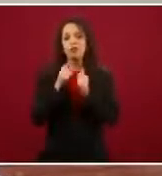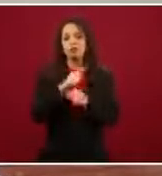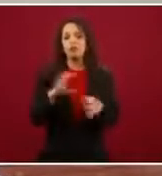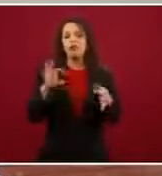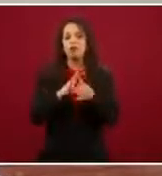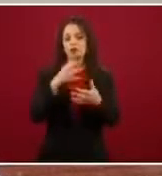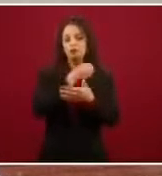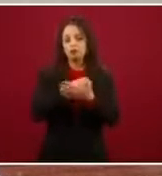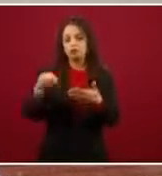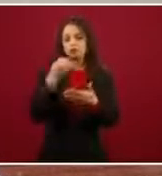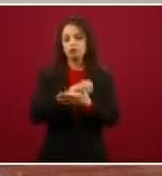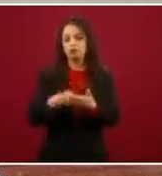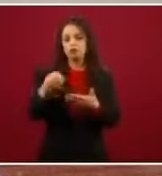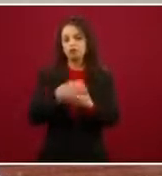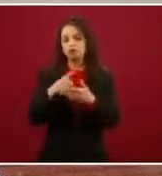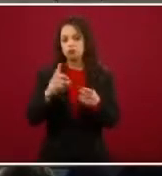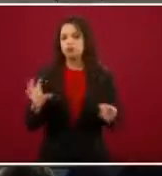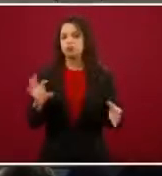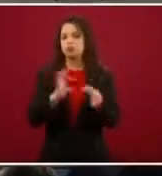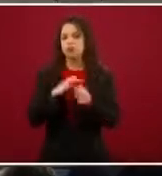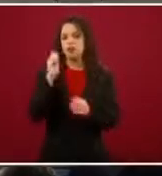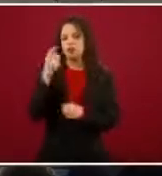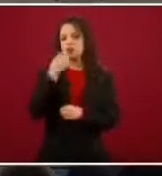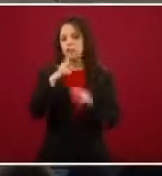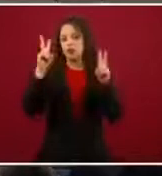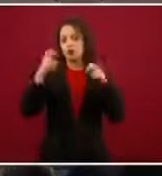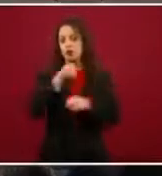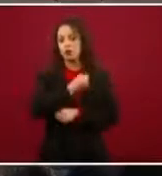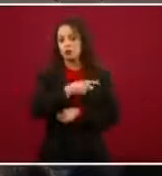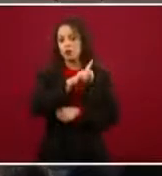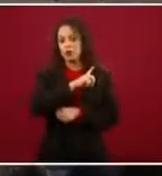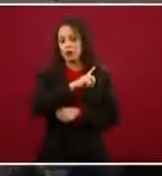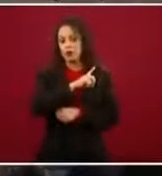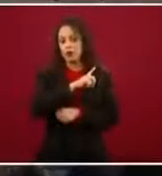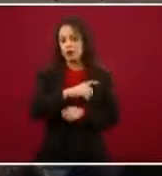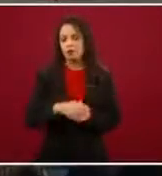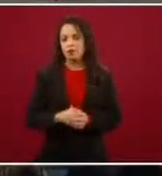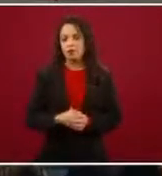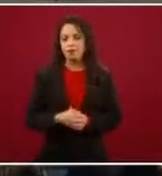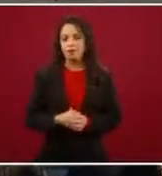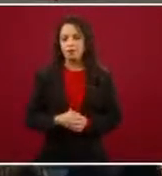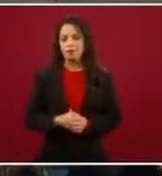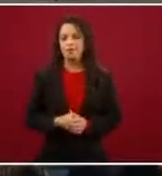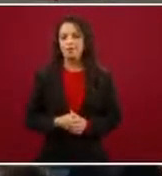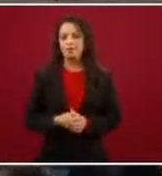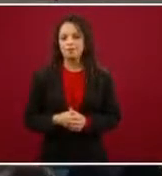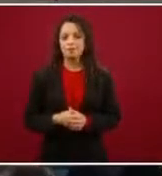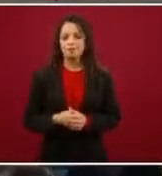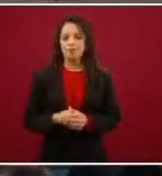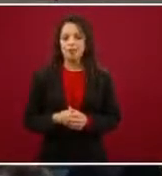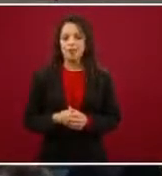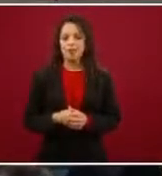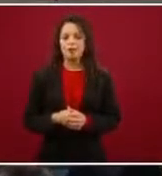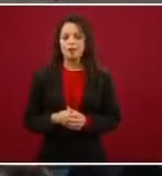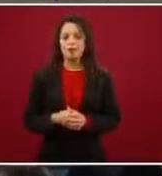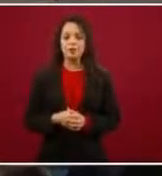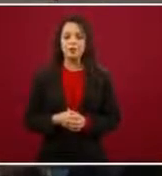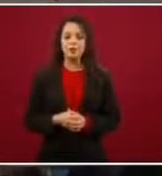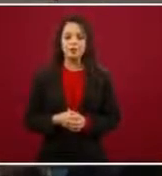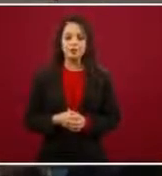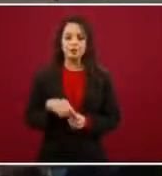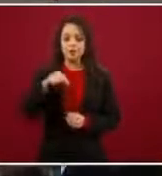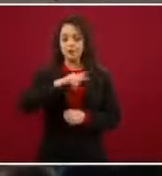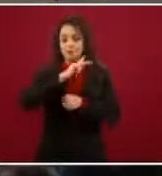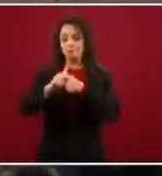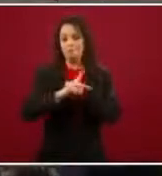con la impartición en el sector salud en el gobierno anterior en el país. Adelante.